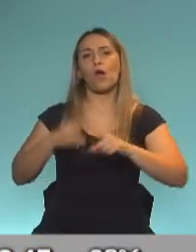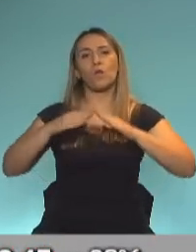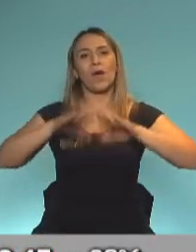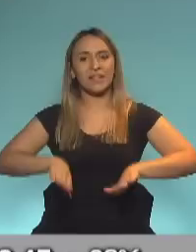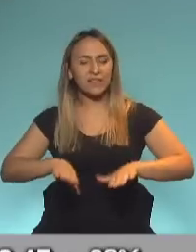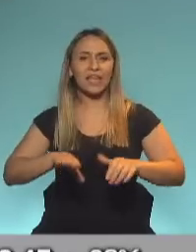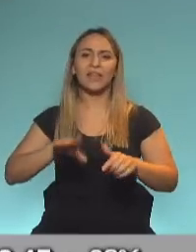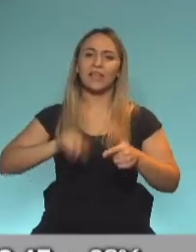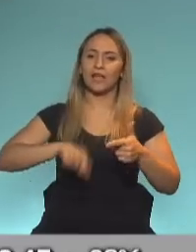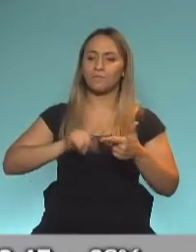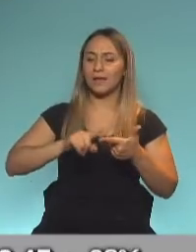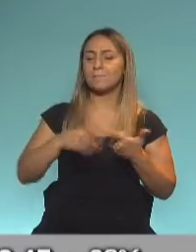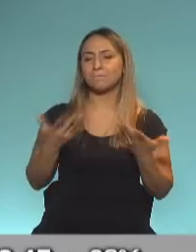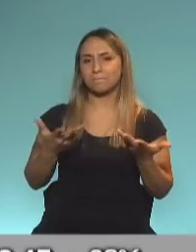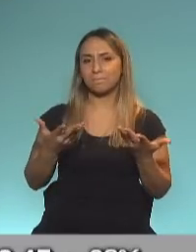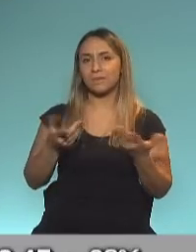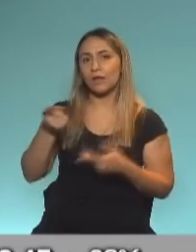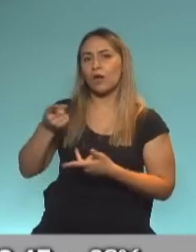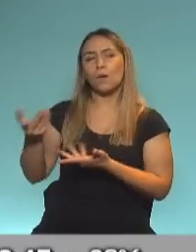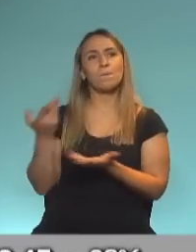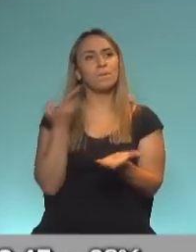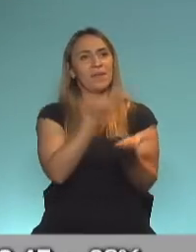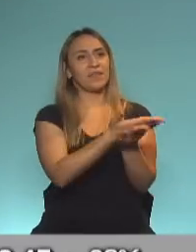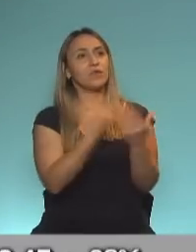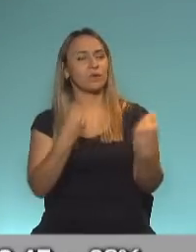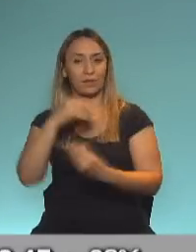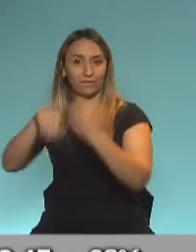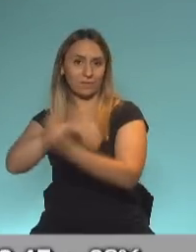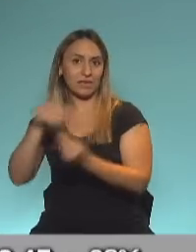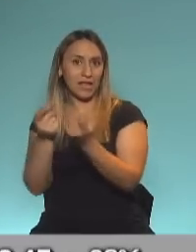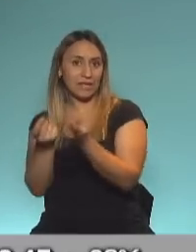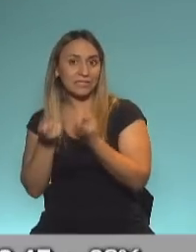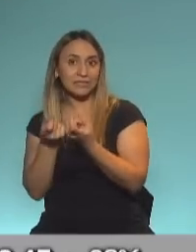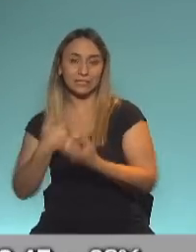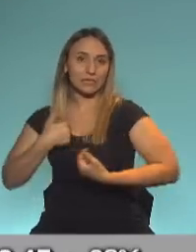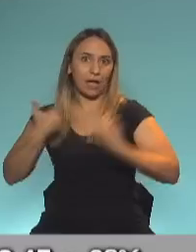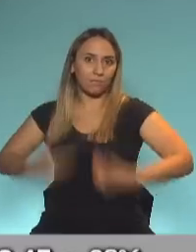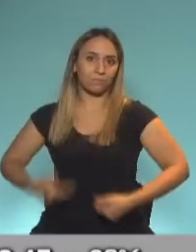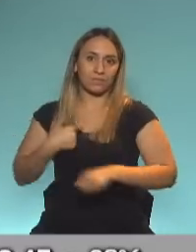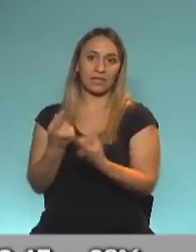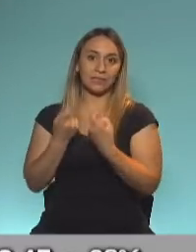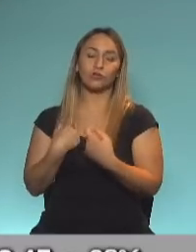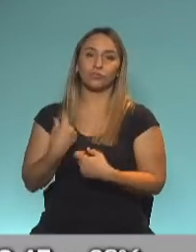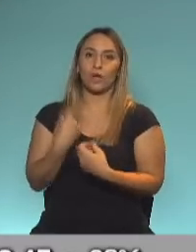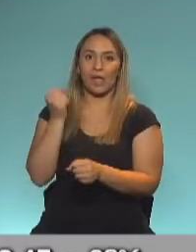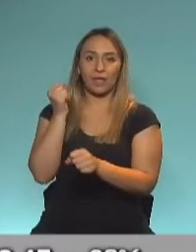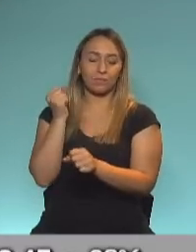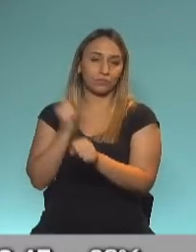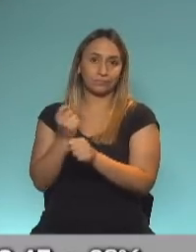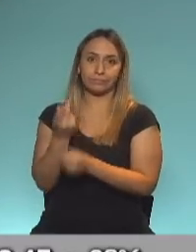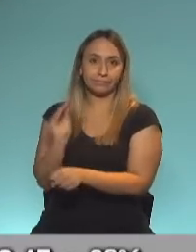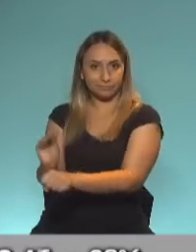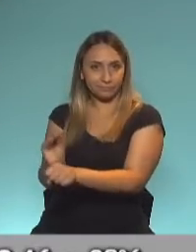entendiendo, según su presentación, que su familia necesitaba, lo necesitaba usted como sostén económico,